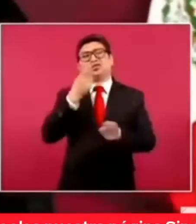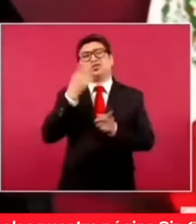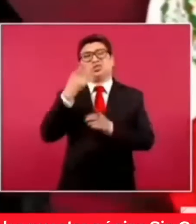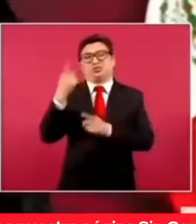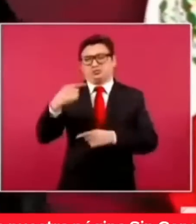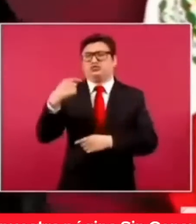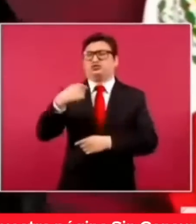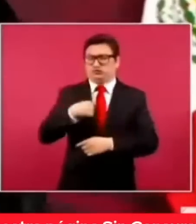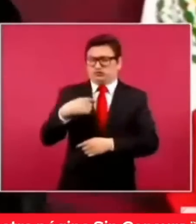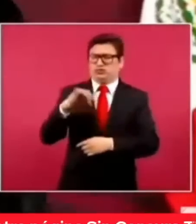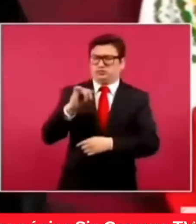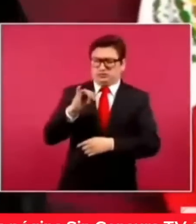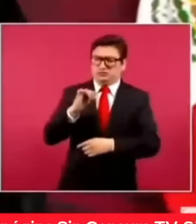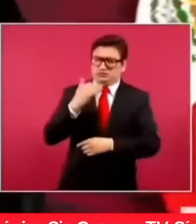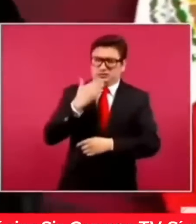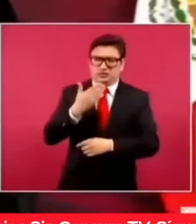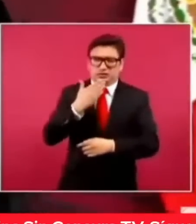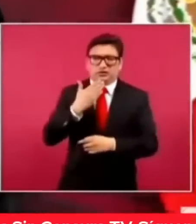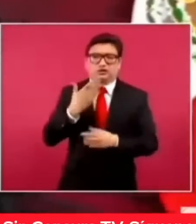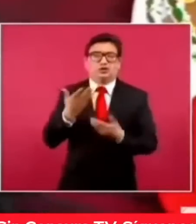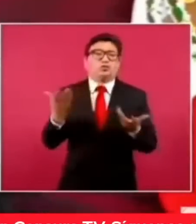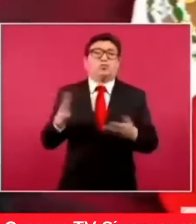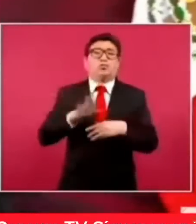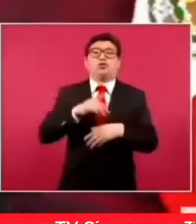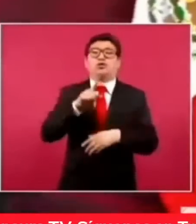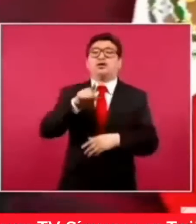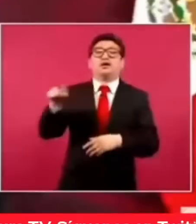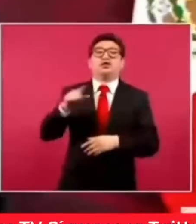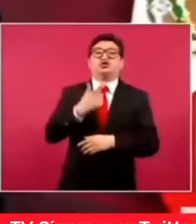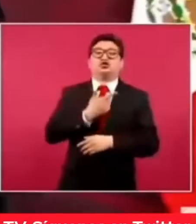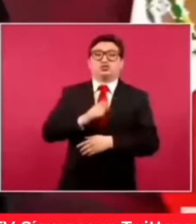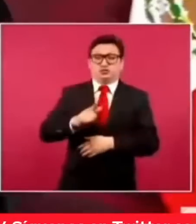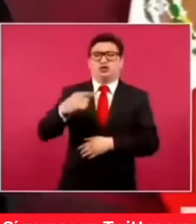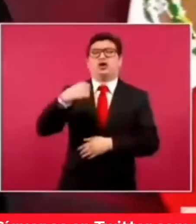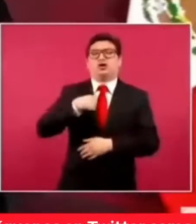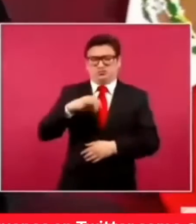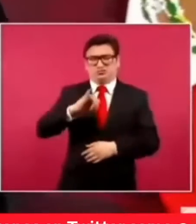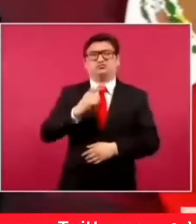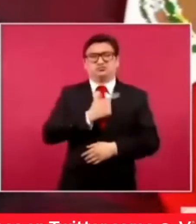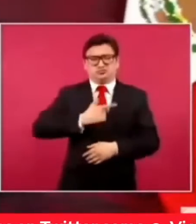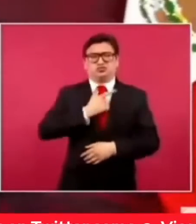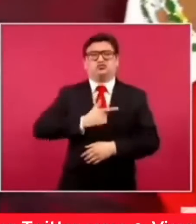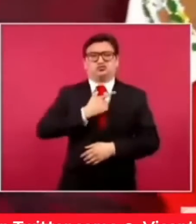sí me parece muy bien. Es que lo que no les gusta a ustedes, a mí sí me gusta.